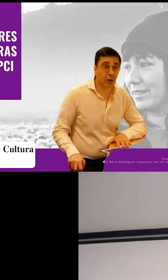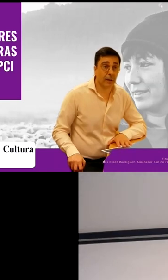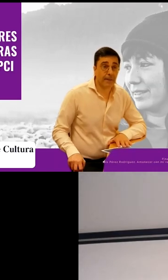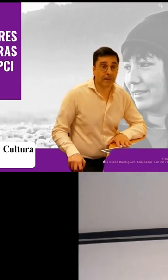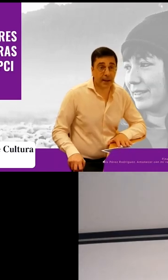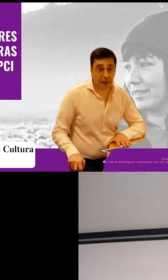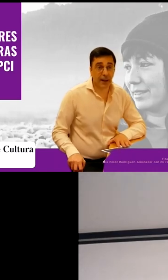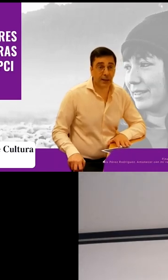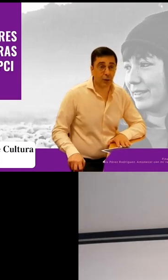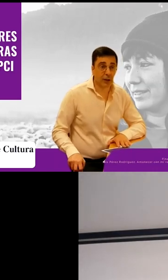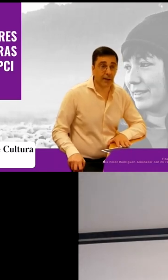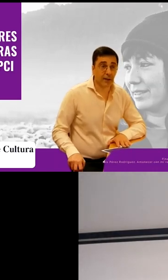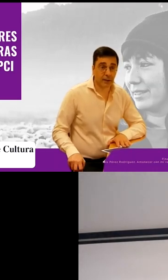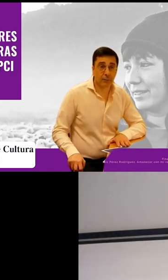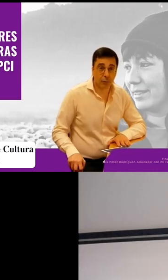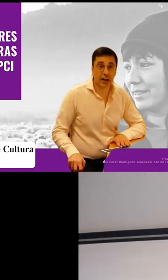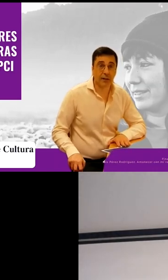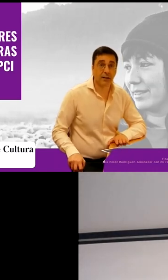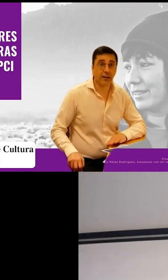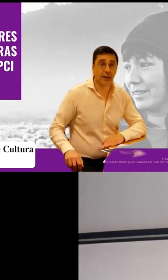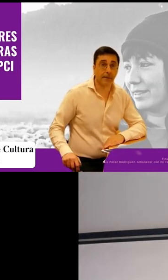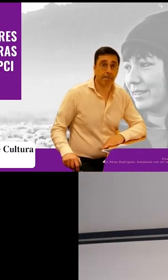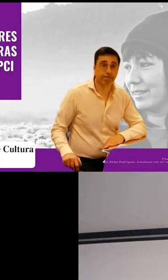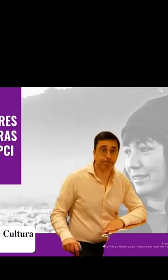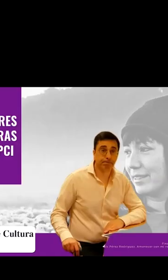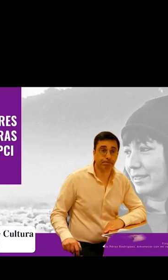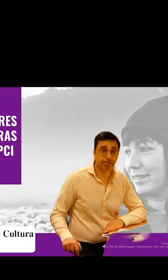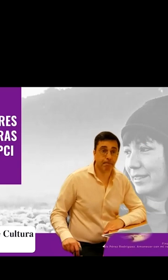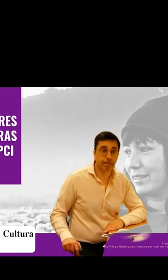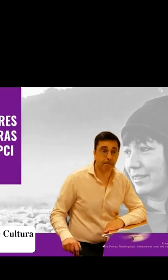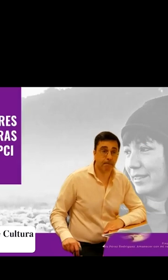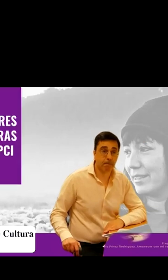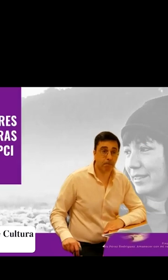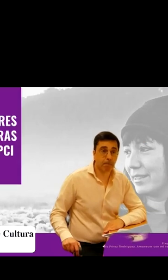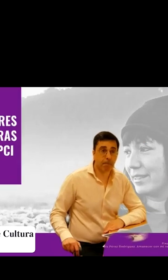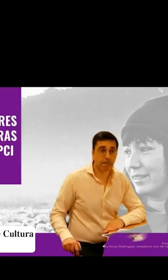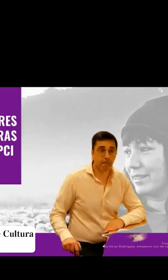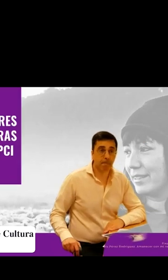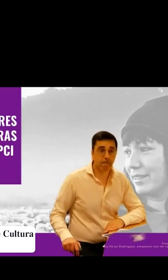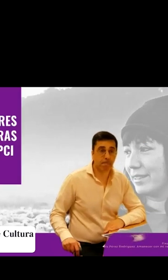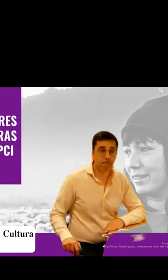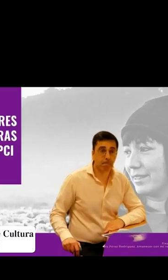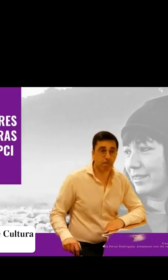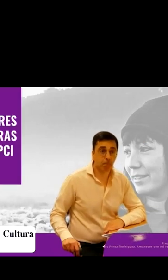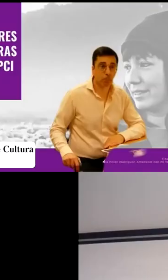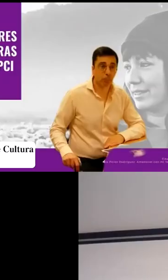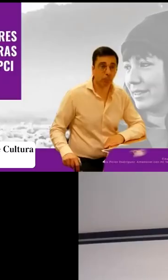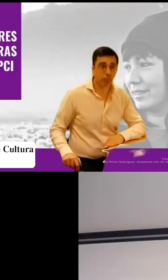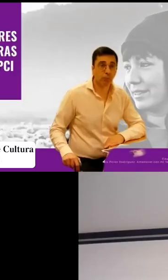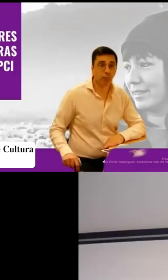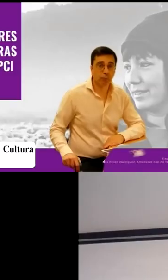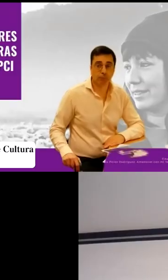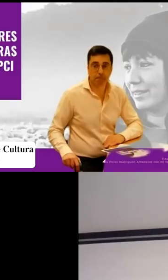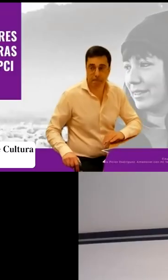Sastre de Diego, que abrirá estas jornadas. Muchas gracias. Hola, muchas gracias, Pablo. Espero que me